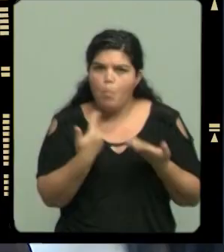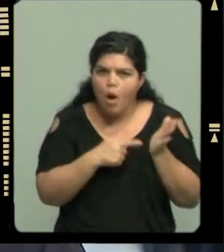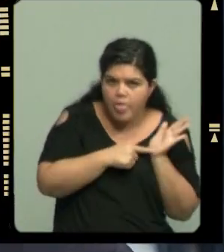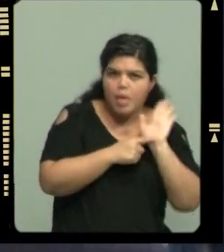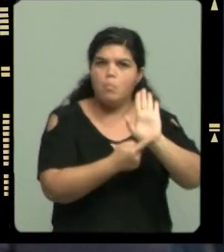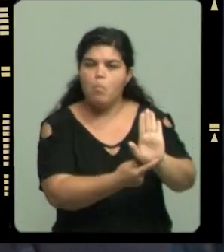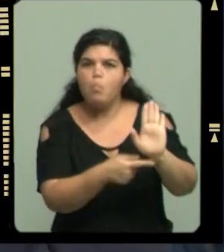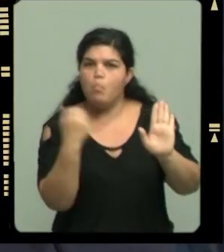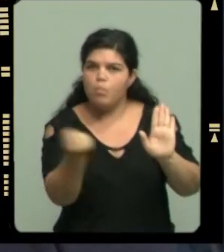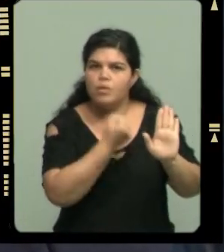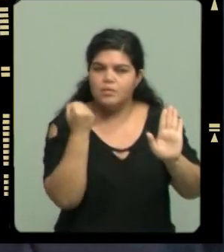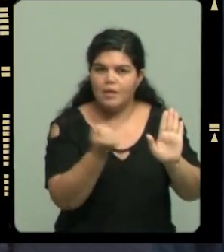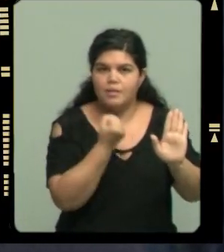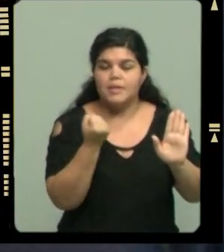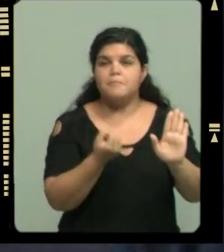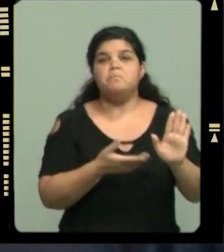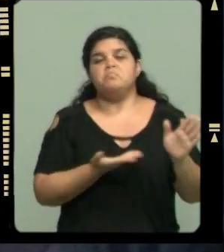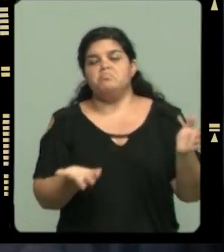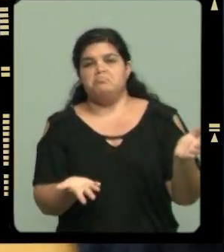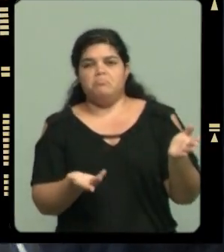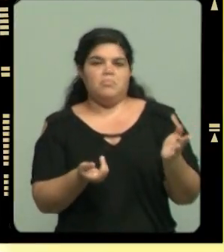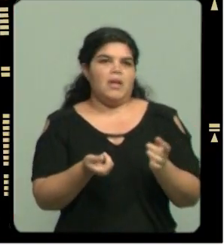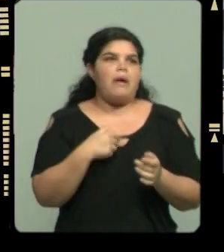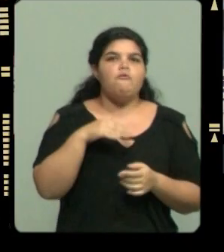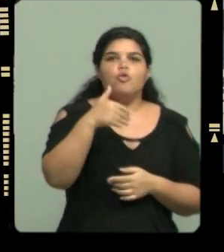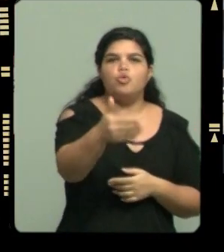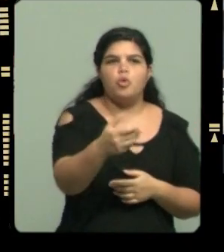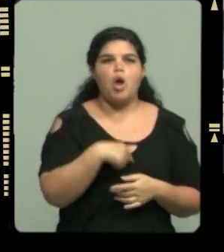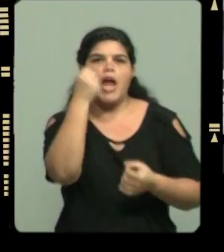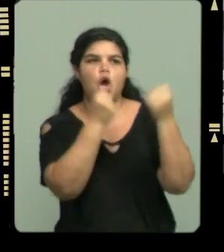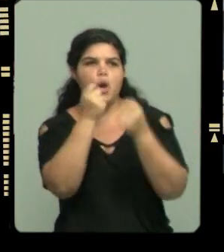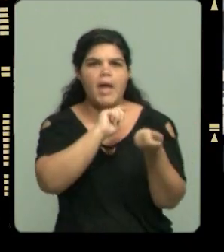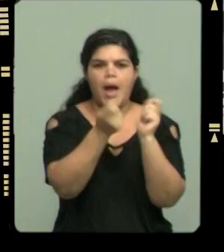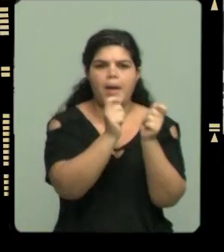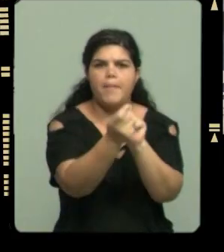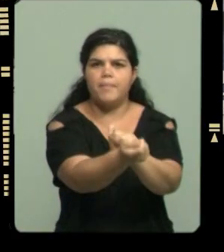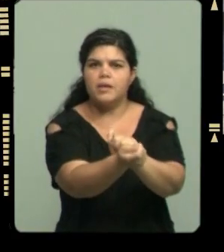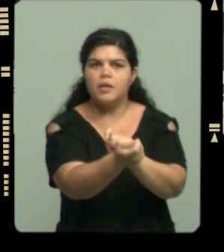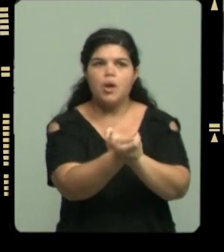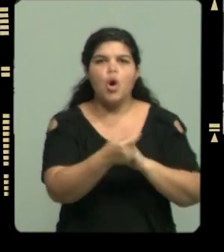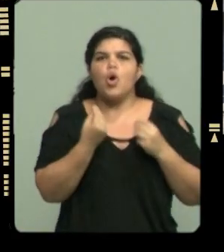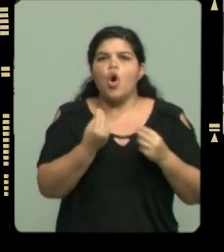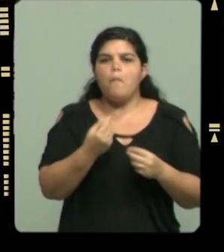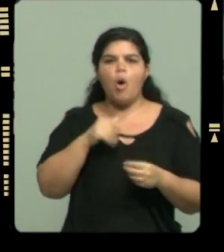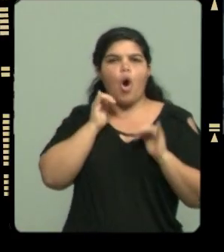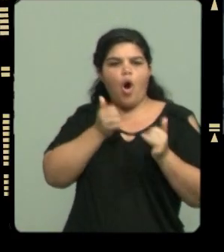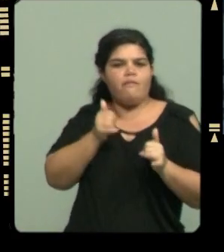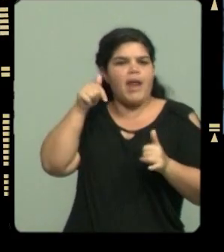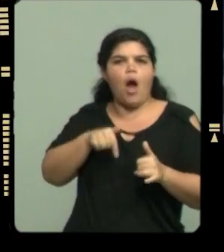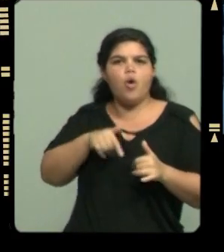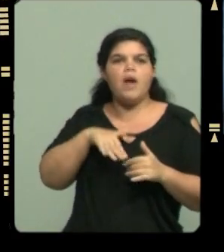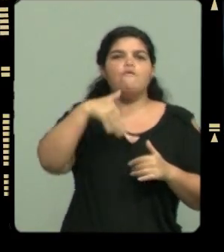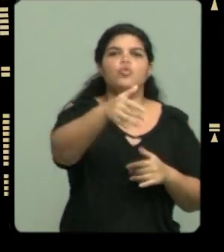que hasta incluso no sabemos cuál va a ser exactamente las habilidades y las competencias que requieran. Entonces el liderazgo va cambiando innovador, todo el tiempo, además.